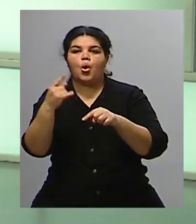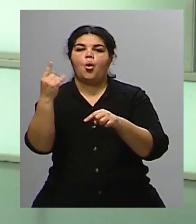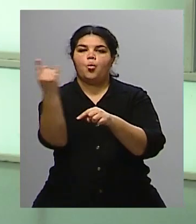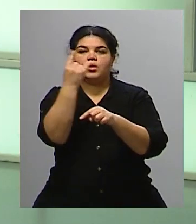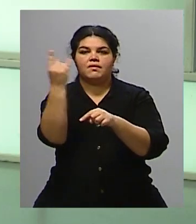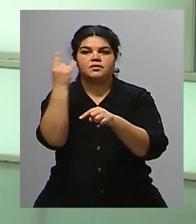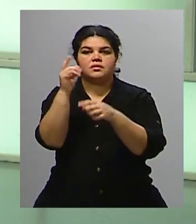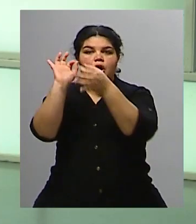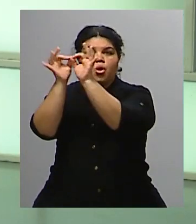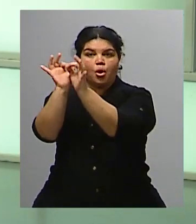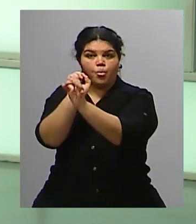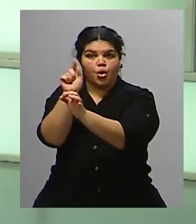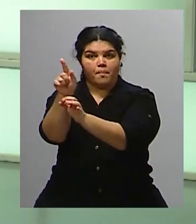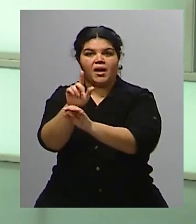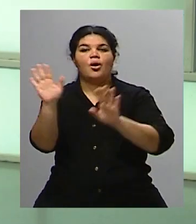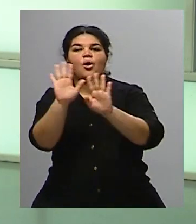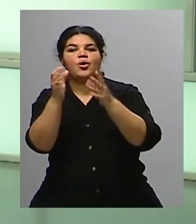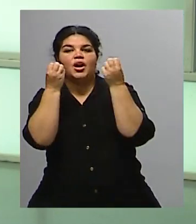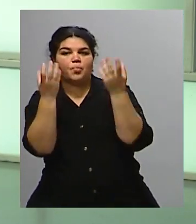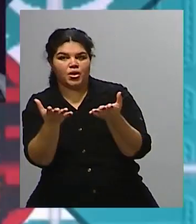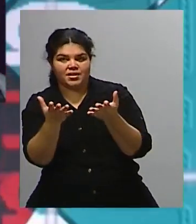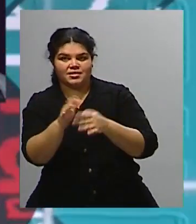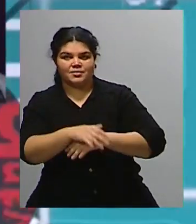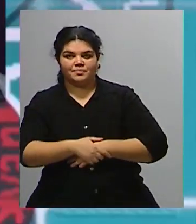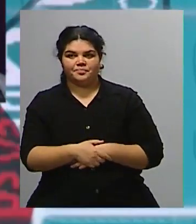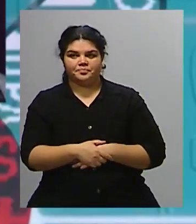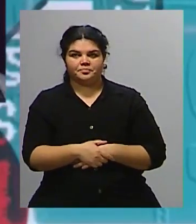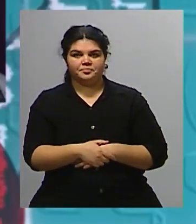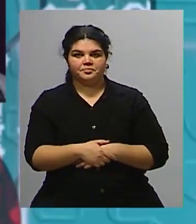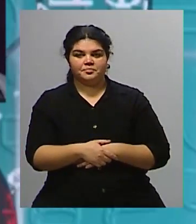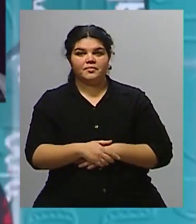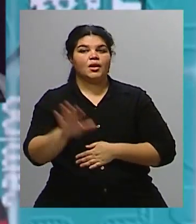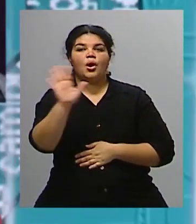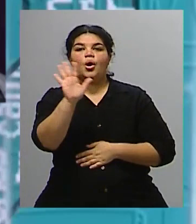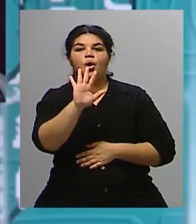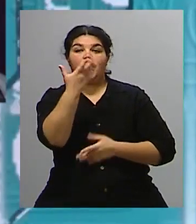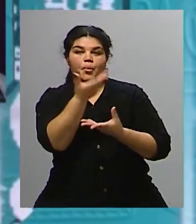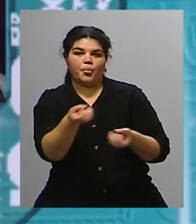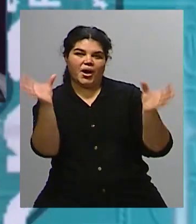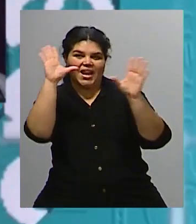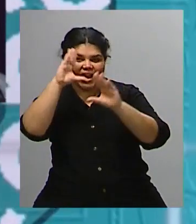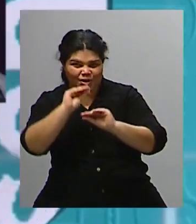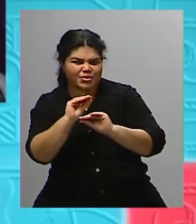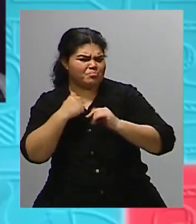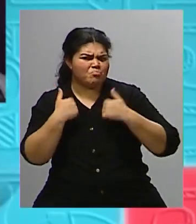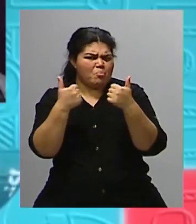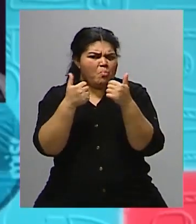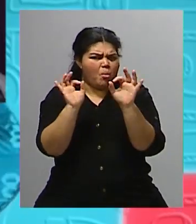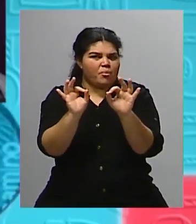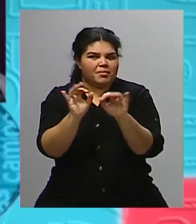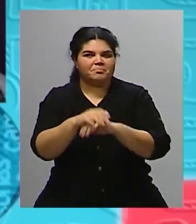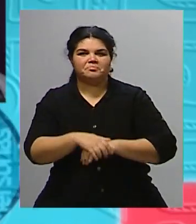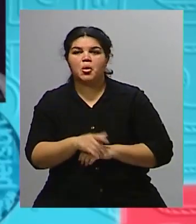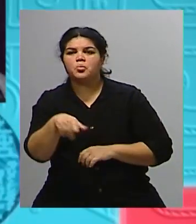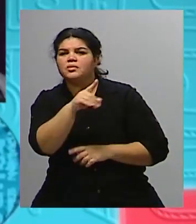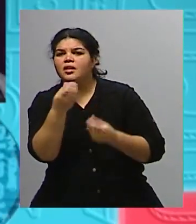a quien lo vamos a saludar. Esteban, ¿qué tal? ¿Cómo estás? Hola, buenas noches en realidad, ¿todo bien? ¿Y ustedes? Muy bien.